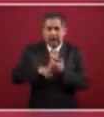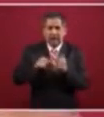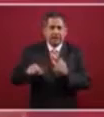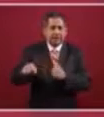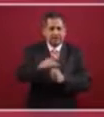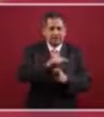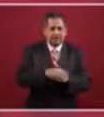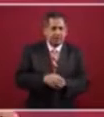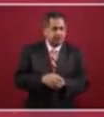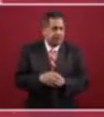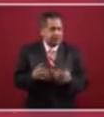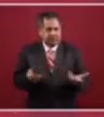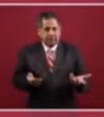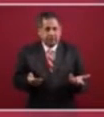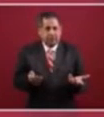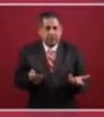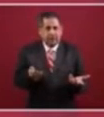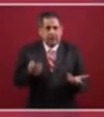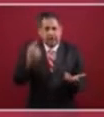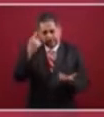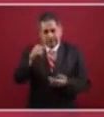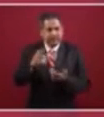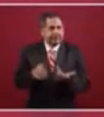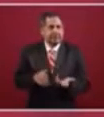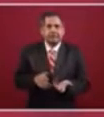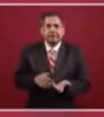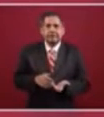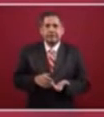pero hay veces que este